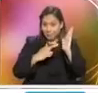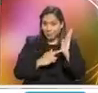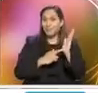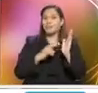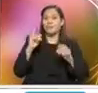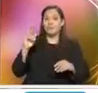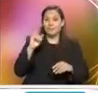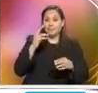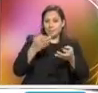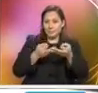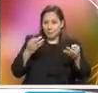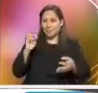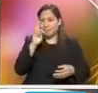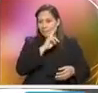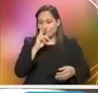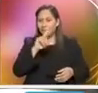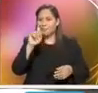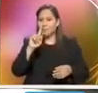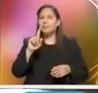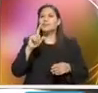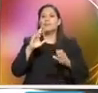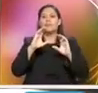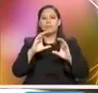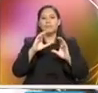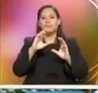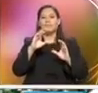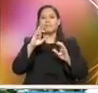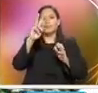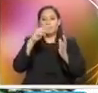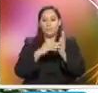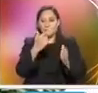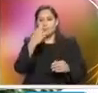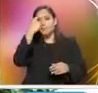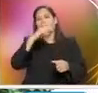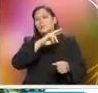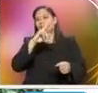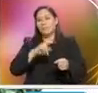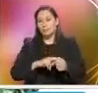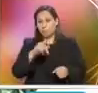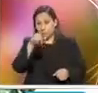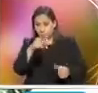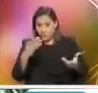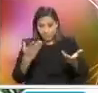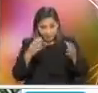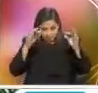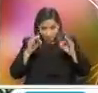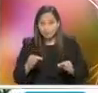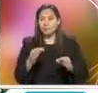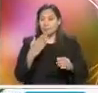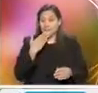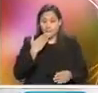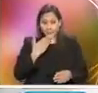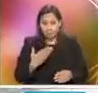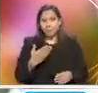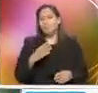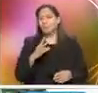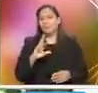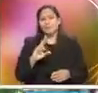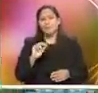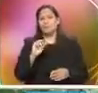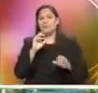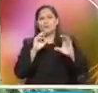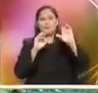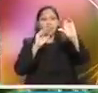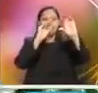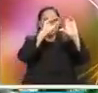la Ciudad de México desde el año 2007 para la naturación, digamos, ya cuando vas a hacerlo más bien, no solo